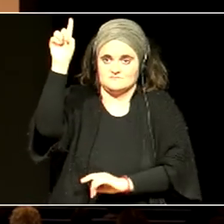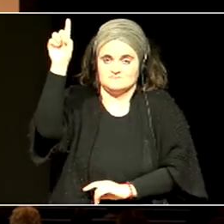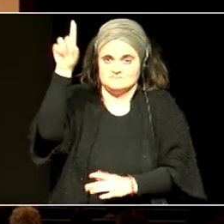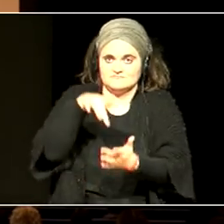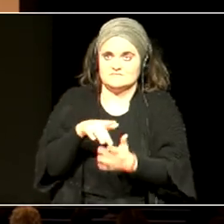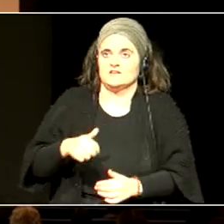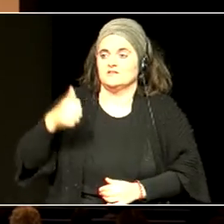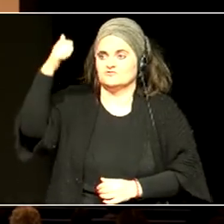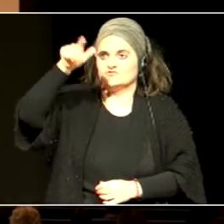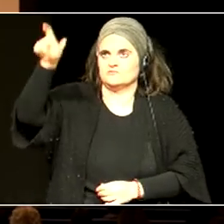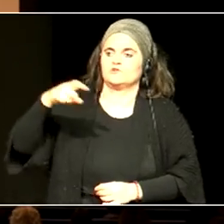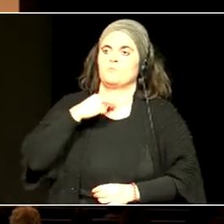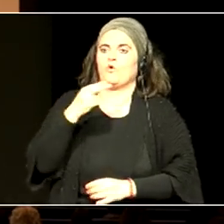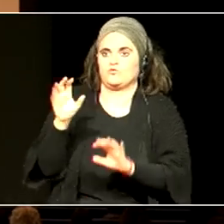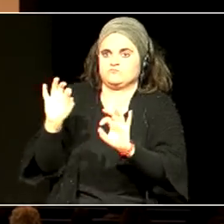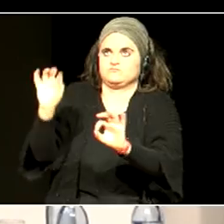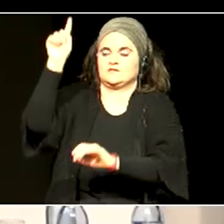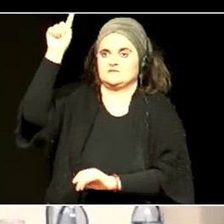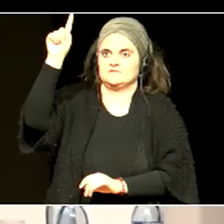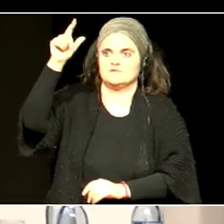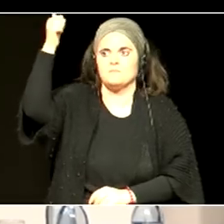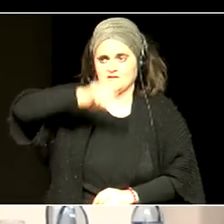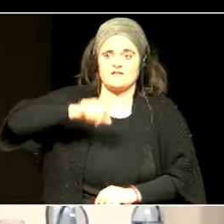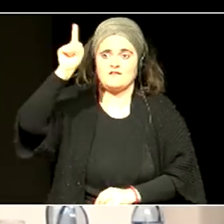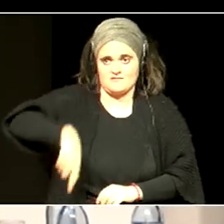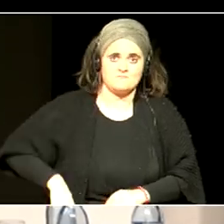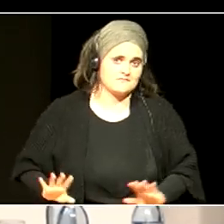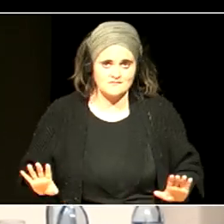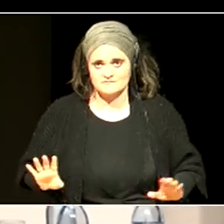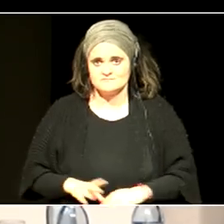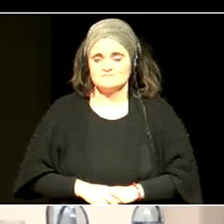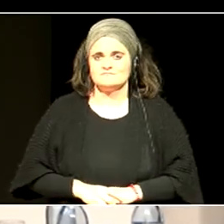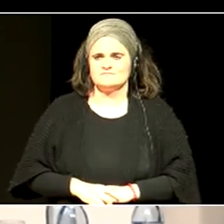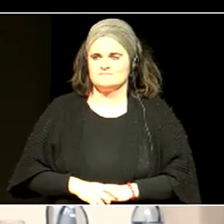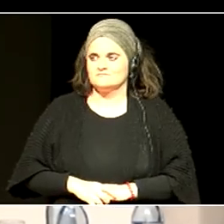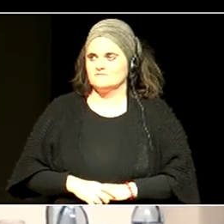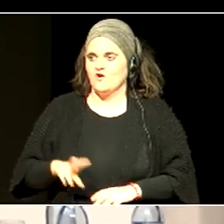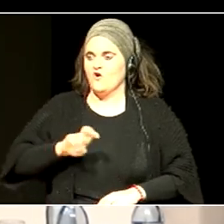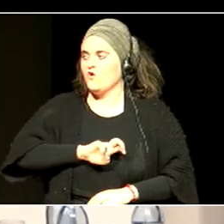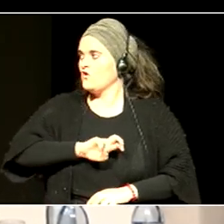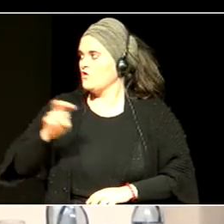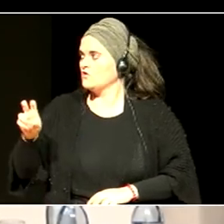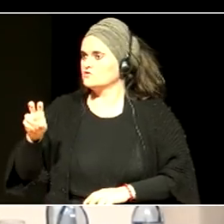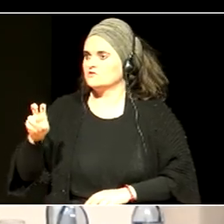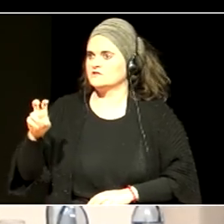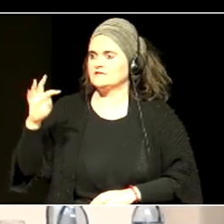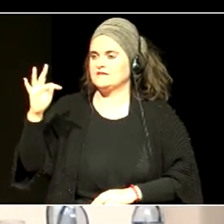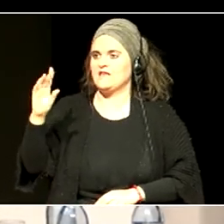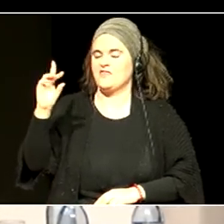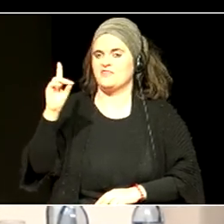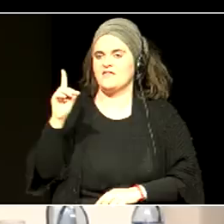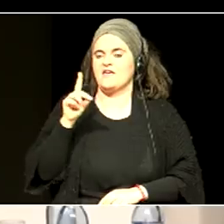y el señor ese que habl también era patriarcal entonces también otra que no era que no era tdh era